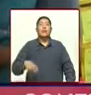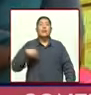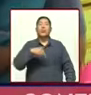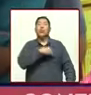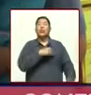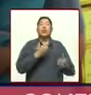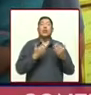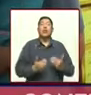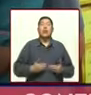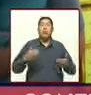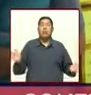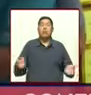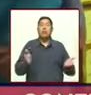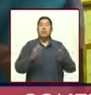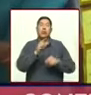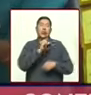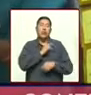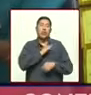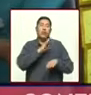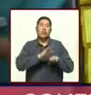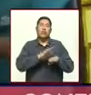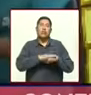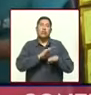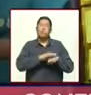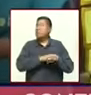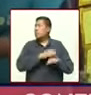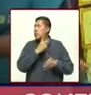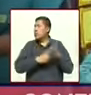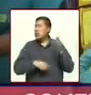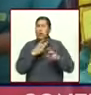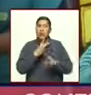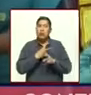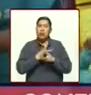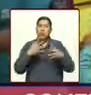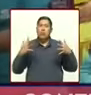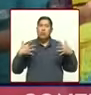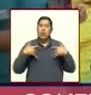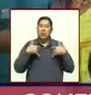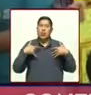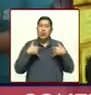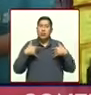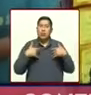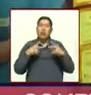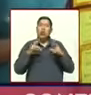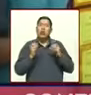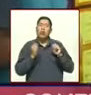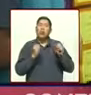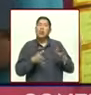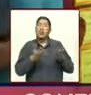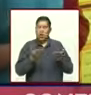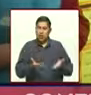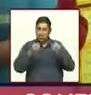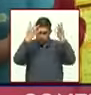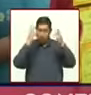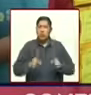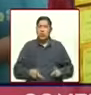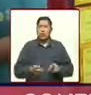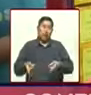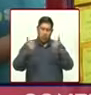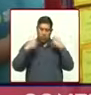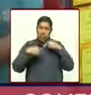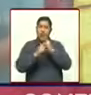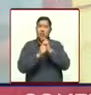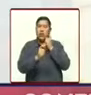Nosotros ahorita estamos generando eso, concientización en que cuiden a sus animalitos, no lo dejen acá, porque hay mucha gente que viene acá